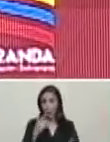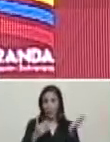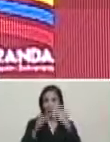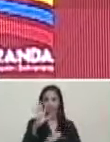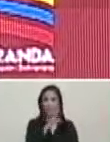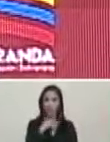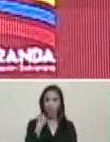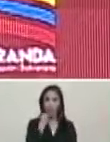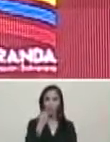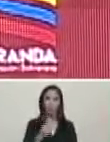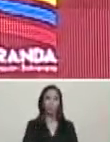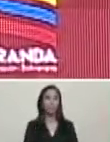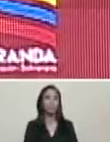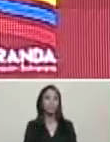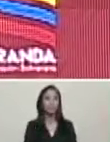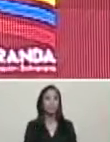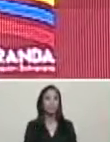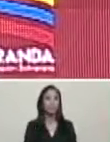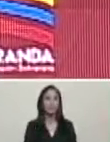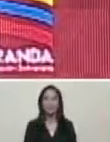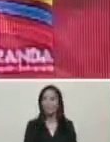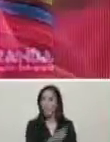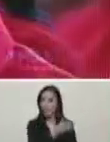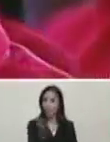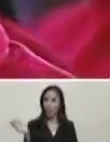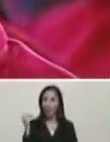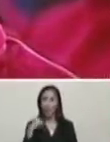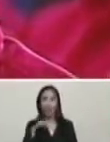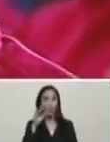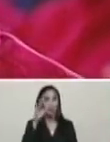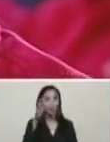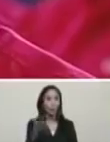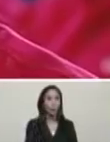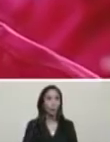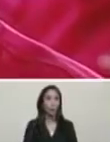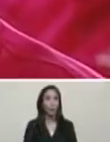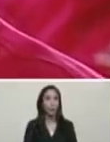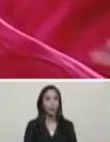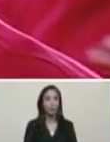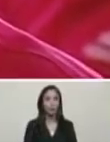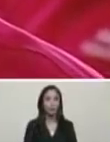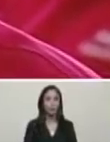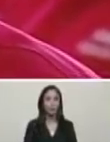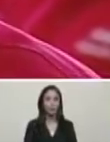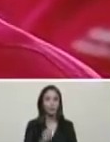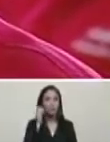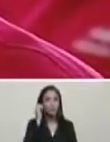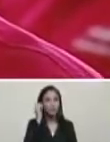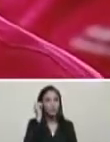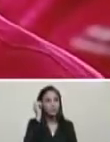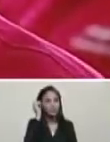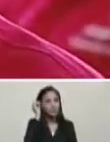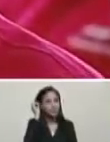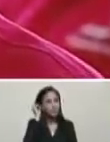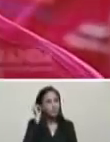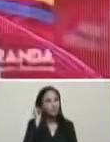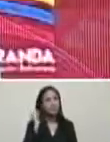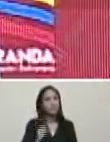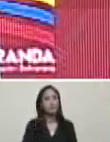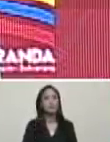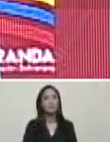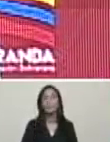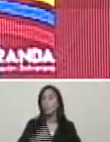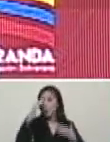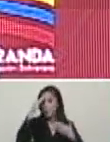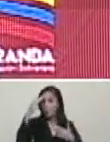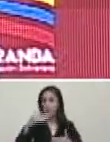juventud, el presente es de ustedes, el futuro les pertenece. Quiero saludar a los